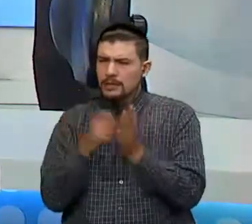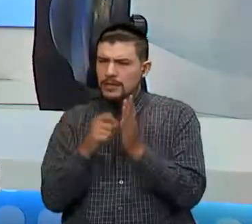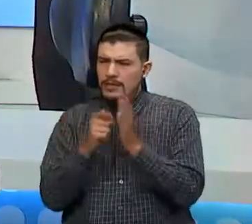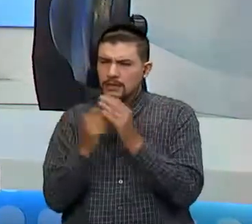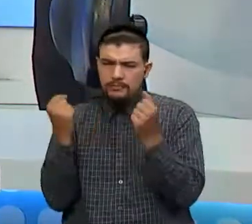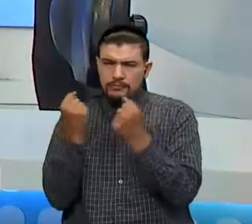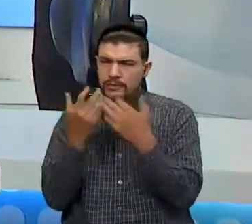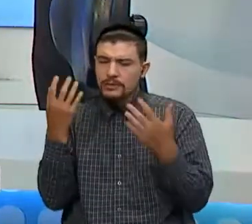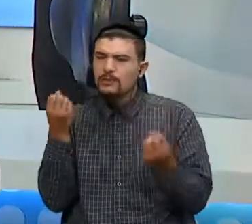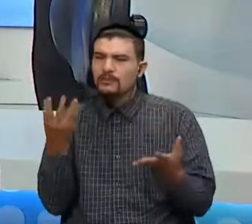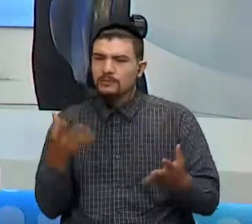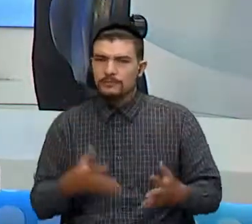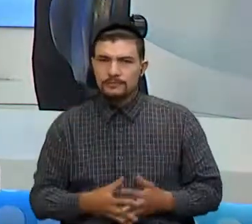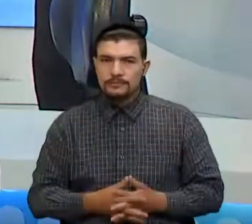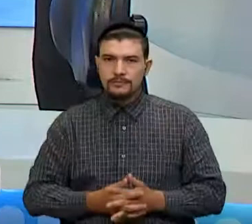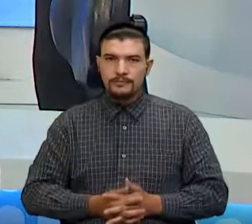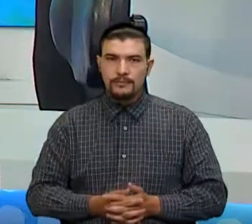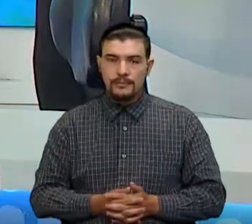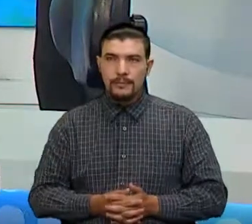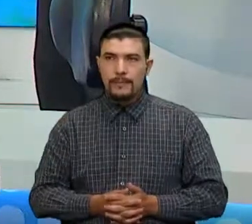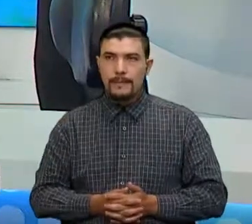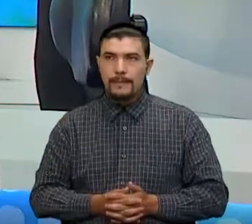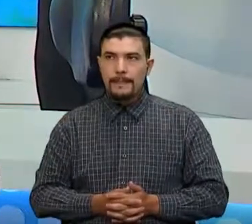hablando? Adelante.